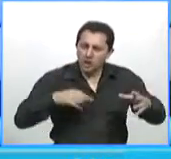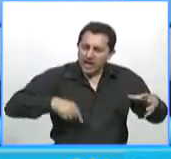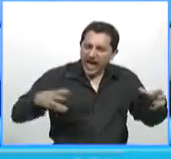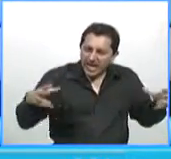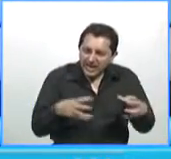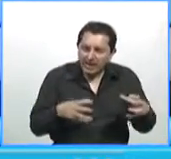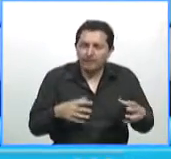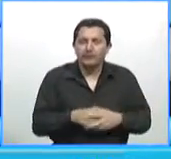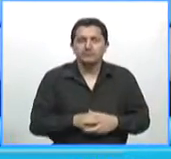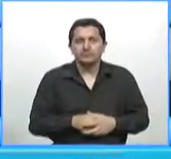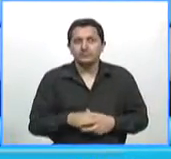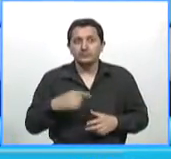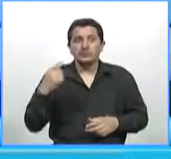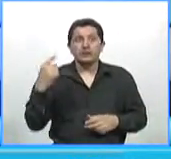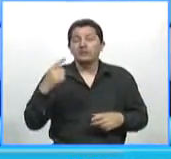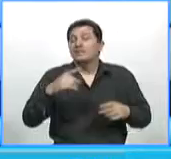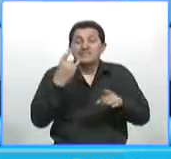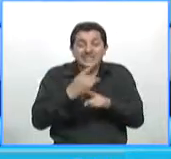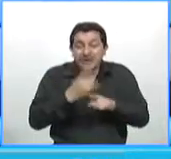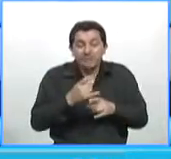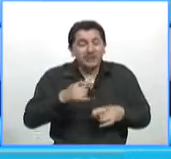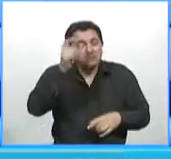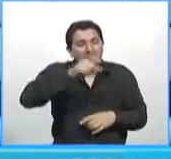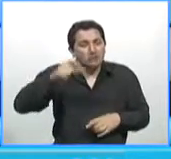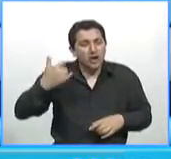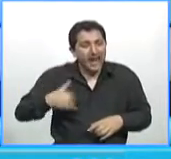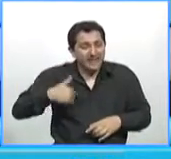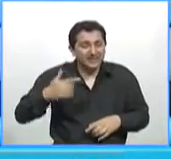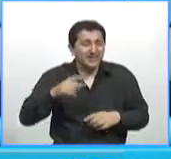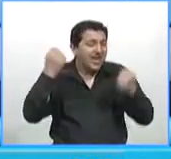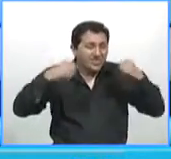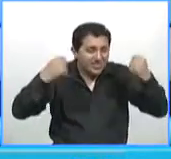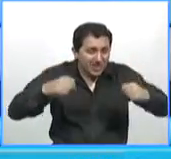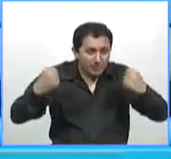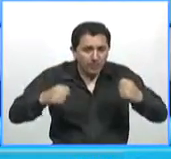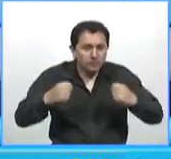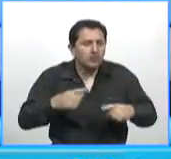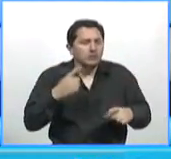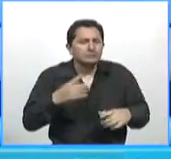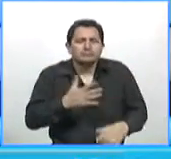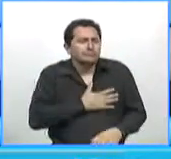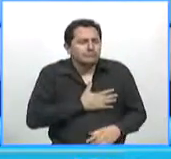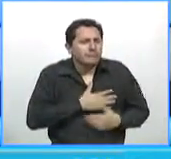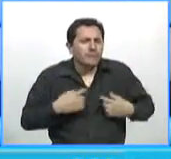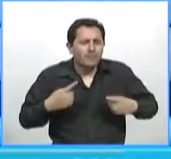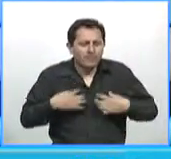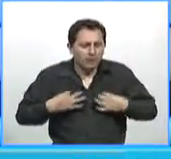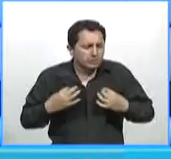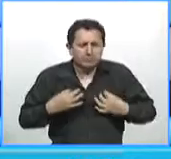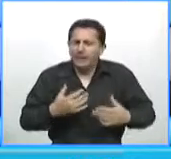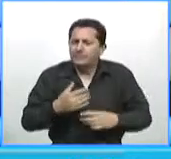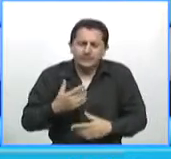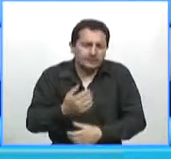algo que tenemos los argentinos en todos los deportes que tal vez yo no lo veo en otros países, que es el amor por la camiseta, la entrega, la